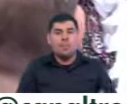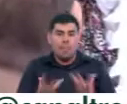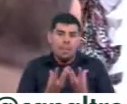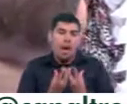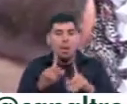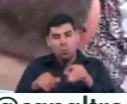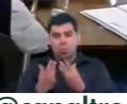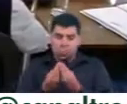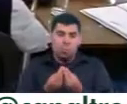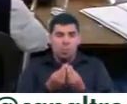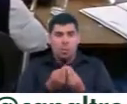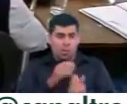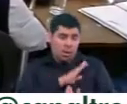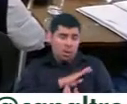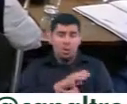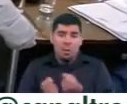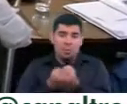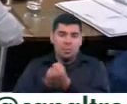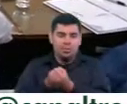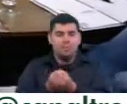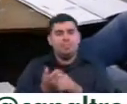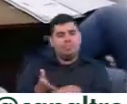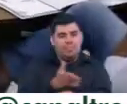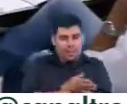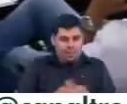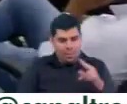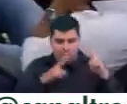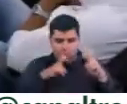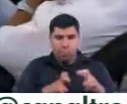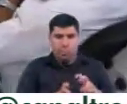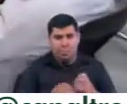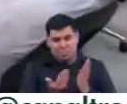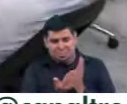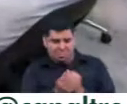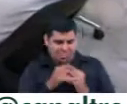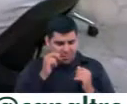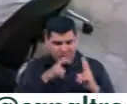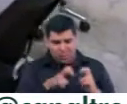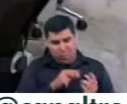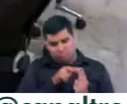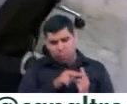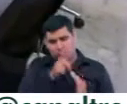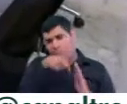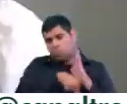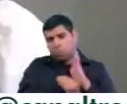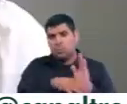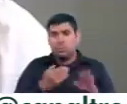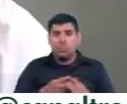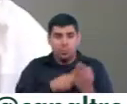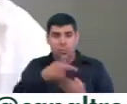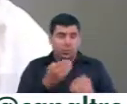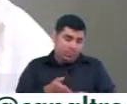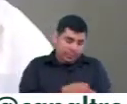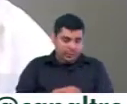al alcalde prefiere estudiar primero la iniciativa antes de aprobarla en principio creemos que es importante analizar este proyecto y darle trámite